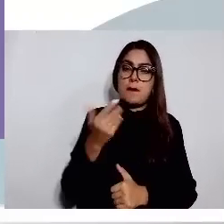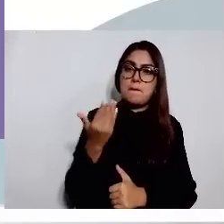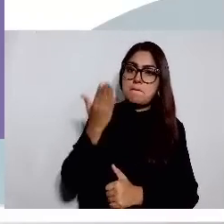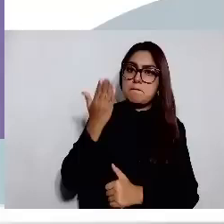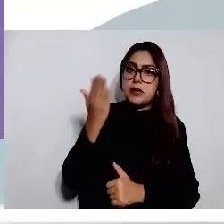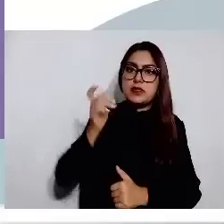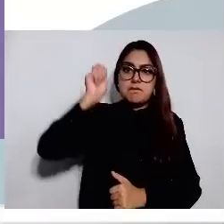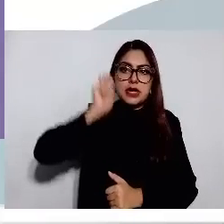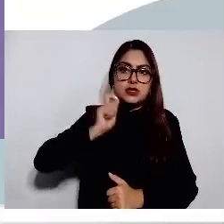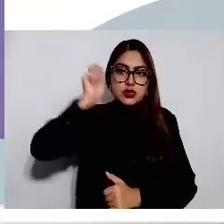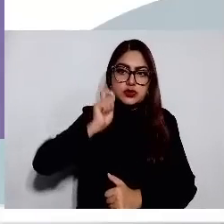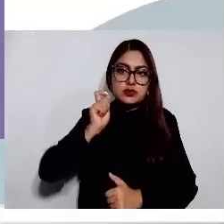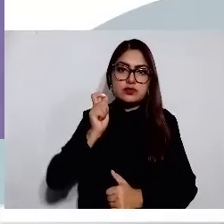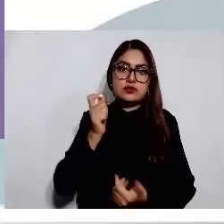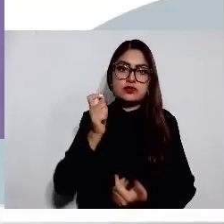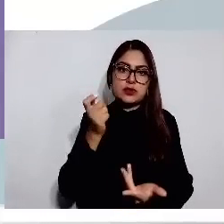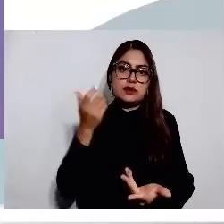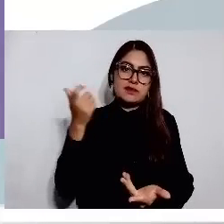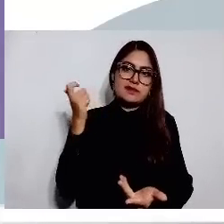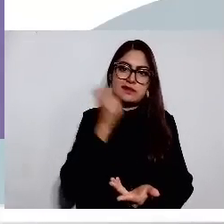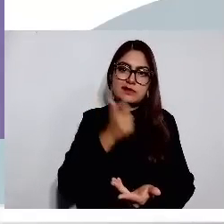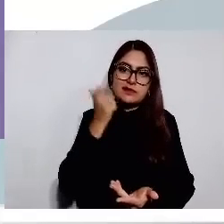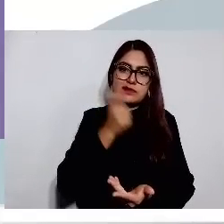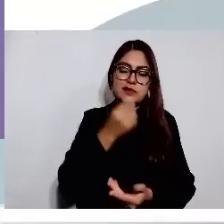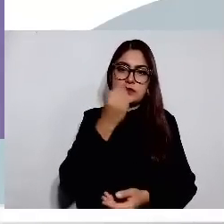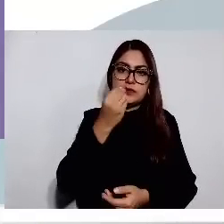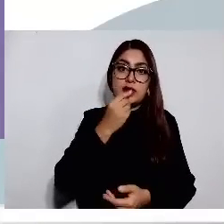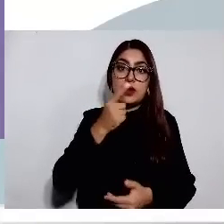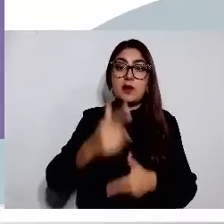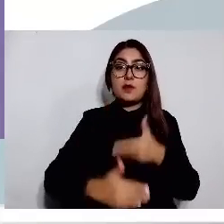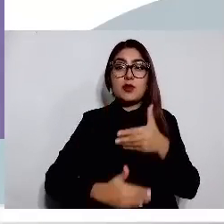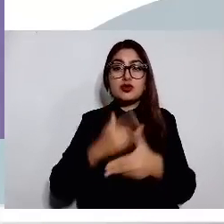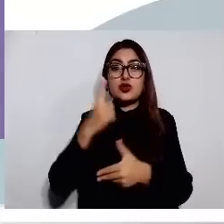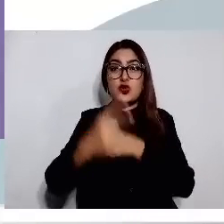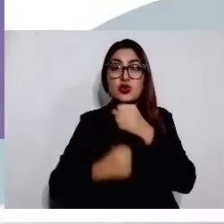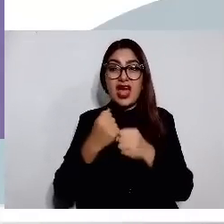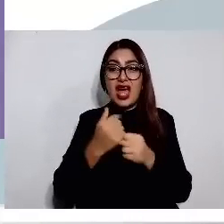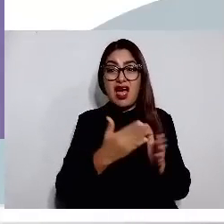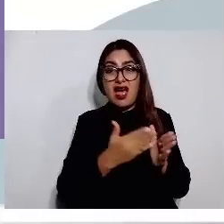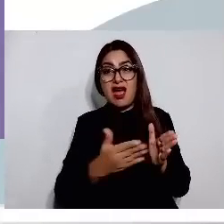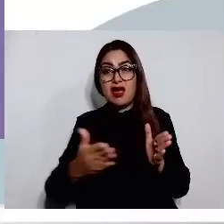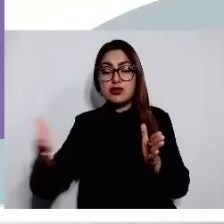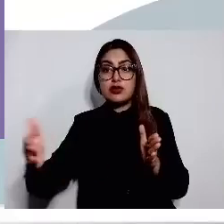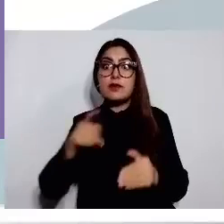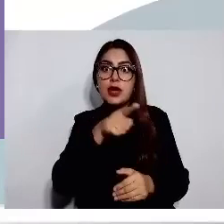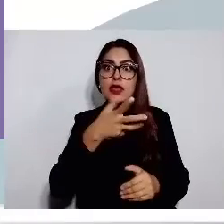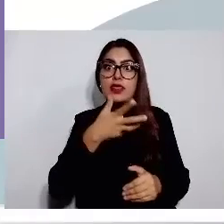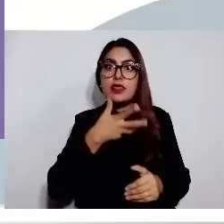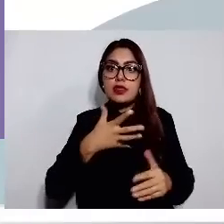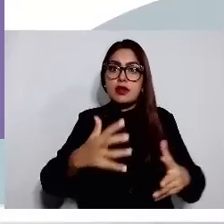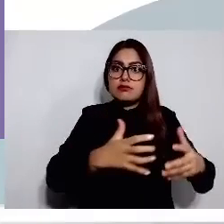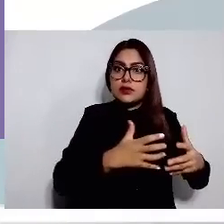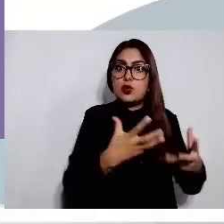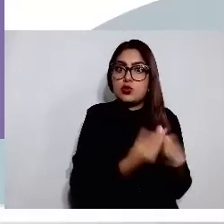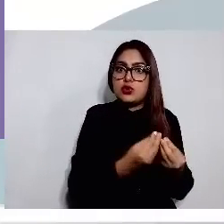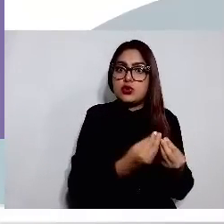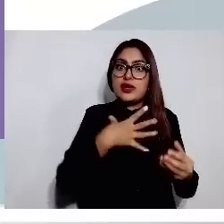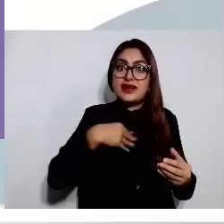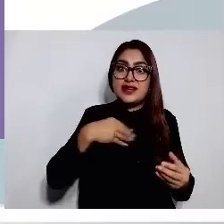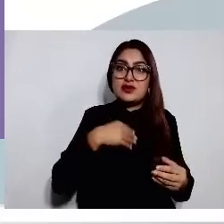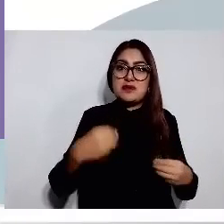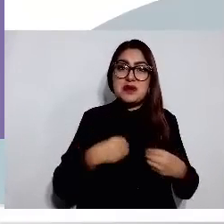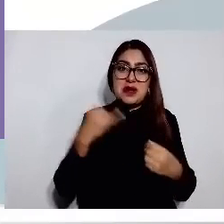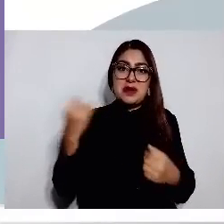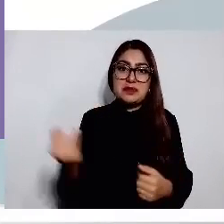un proceso de más de un año, cuando ella tiene a su cargo a sus hijos, vive en una comunidad lejana, no se puede trasladar por